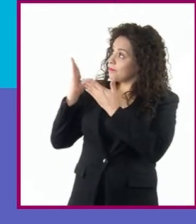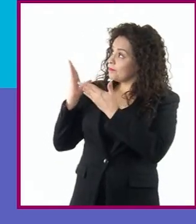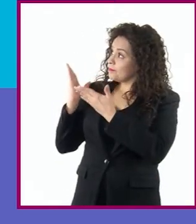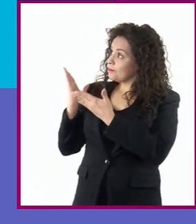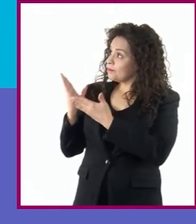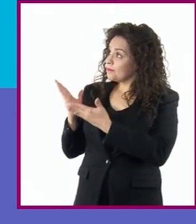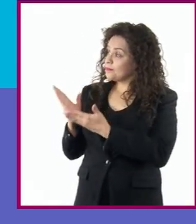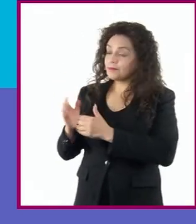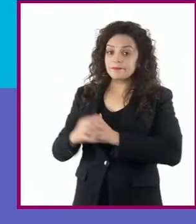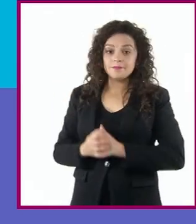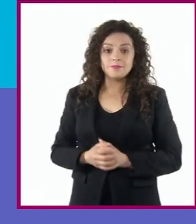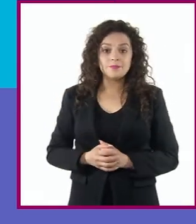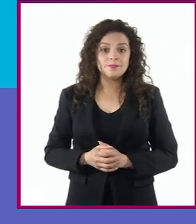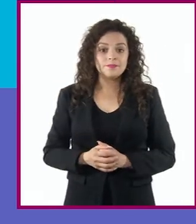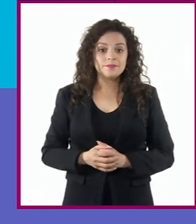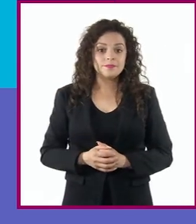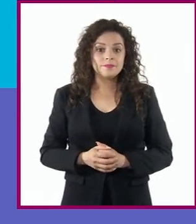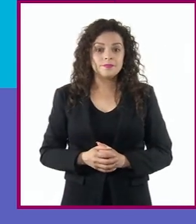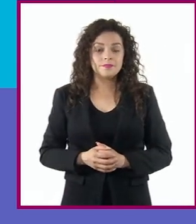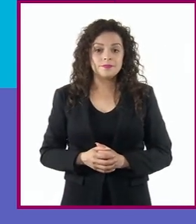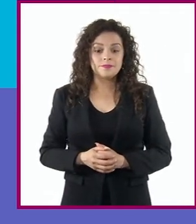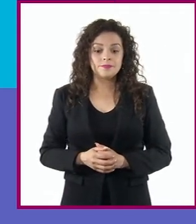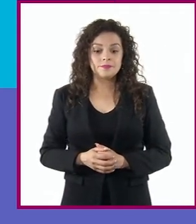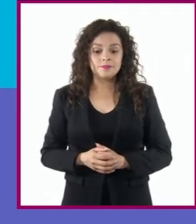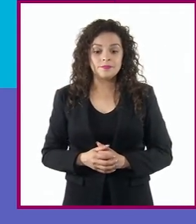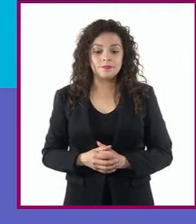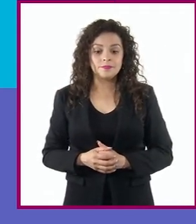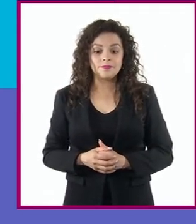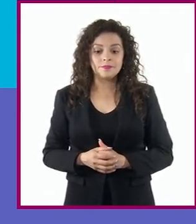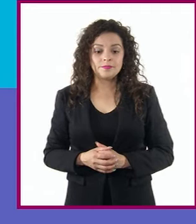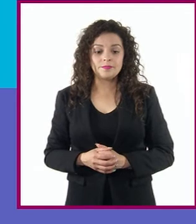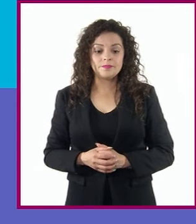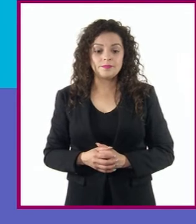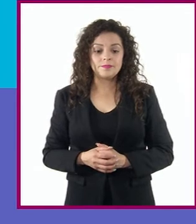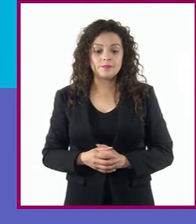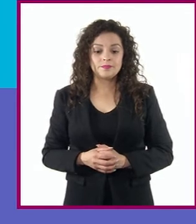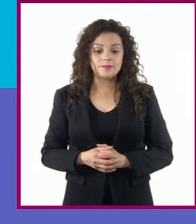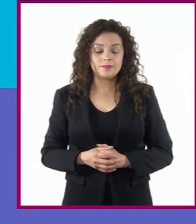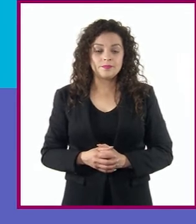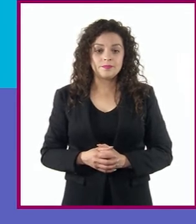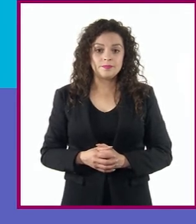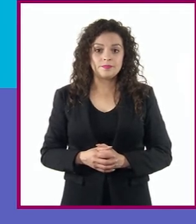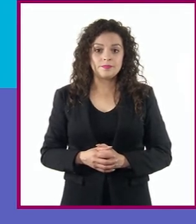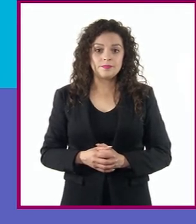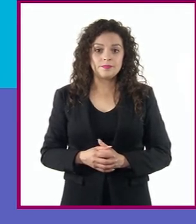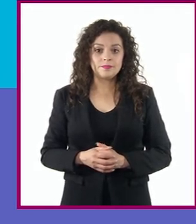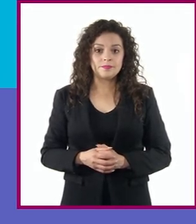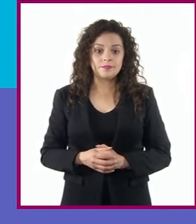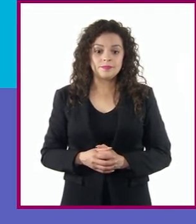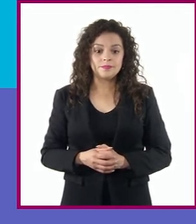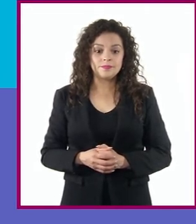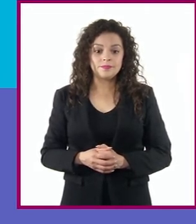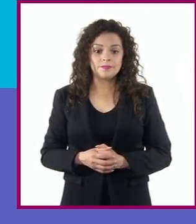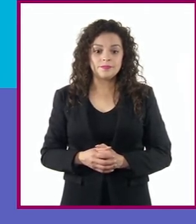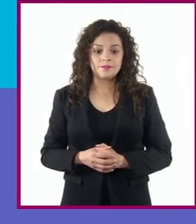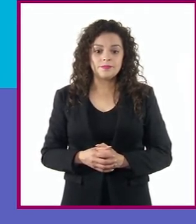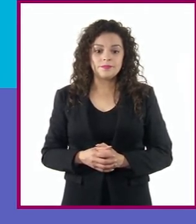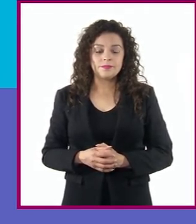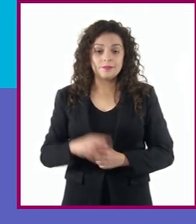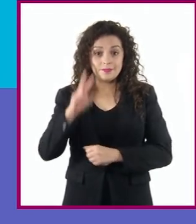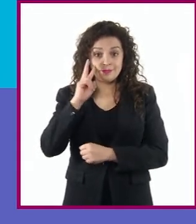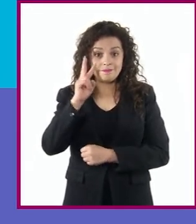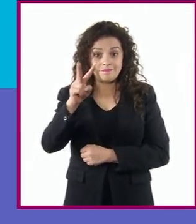mala, pues merecéis este nombre, y mirad quién es un hombre que salió de aquesta sala. ¿De esta